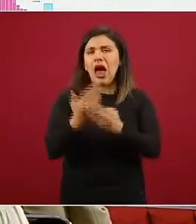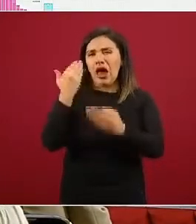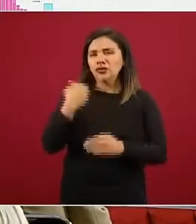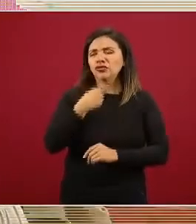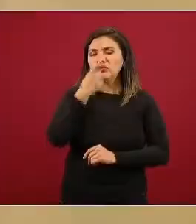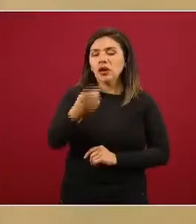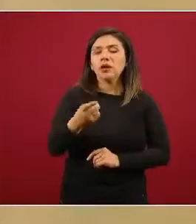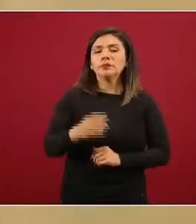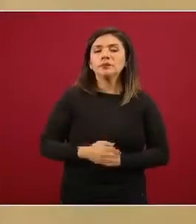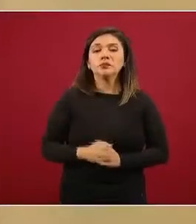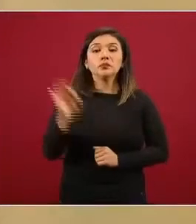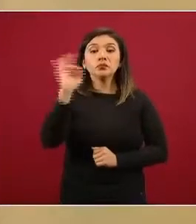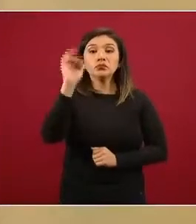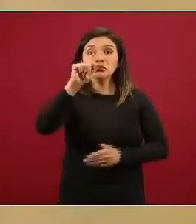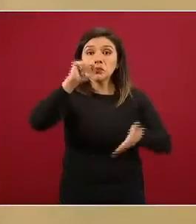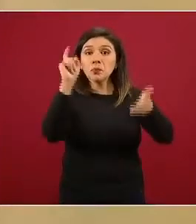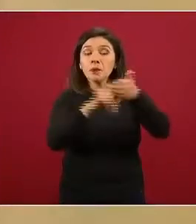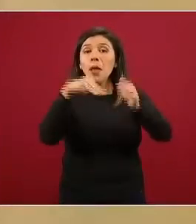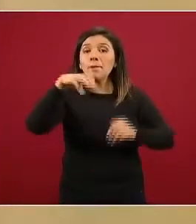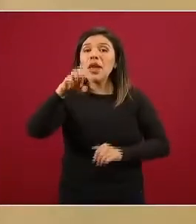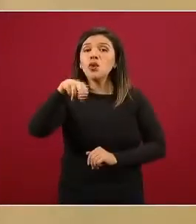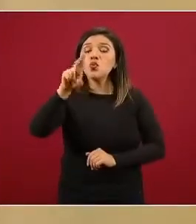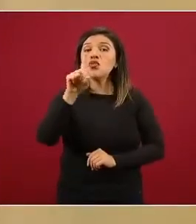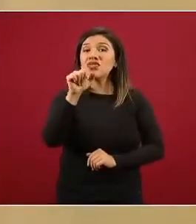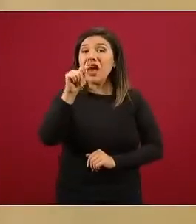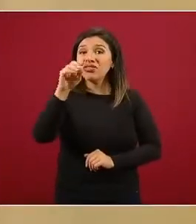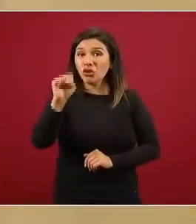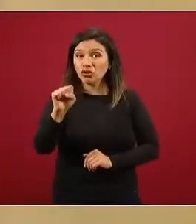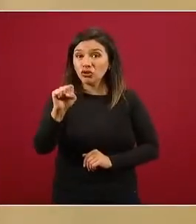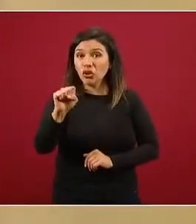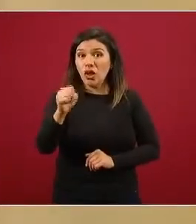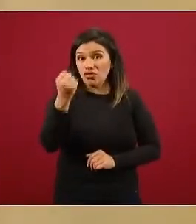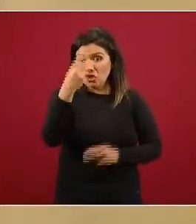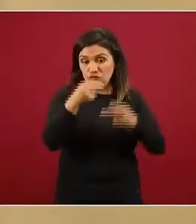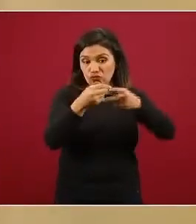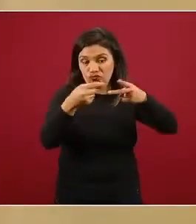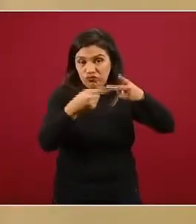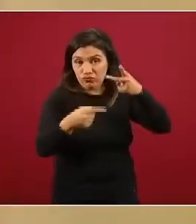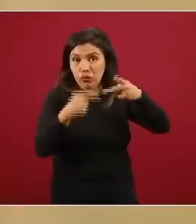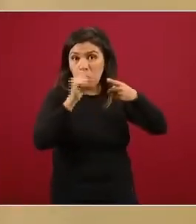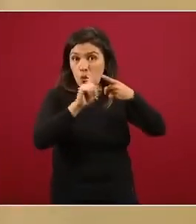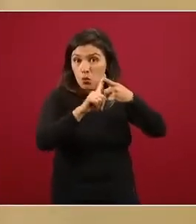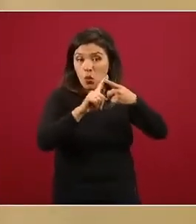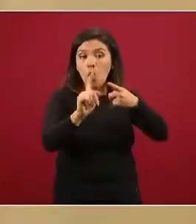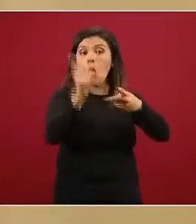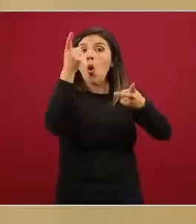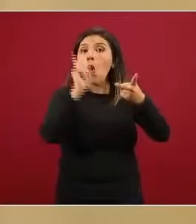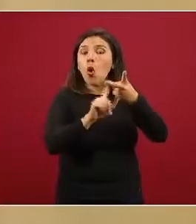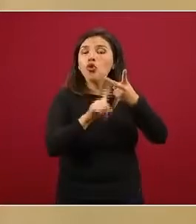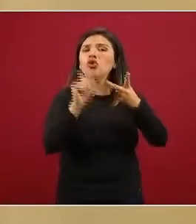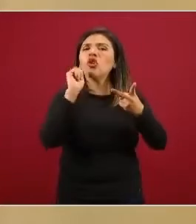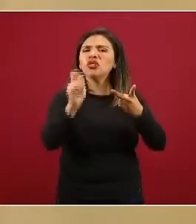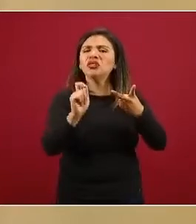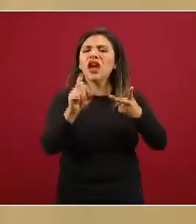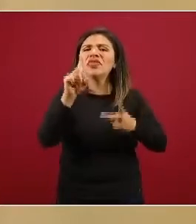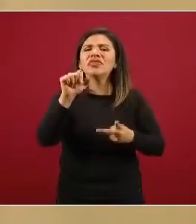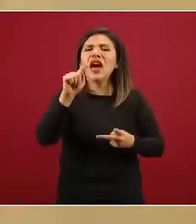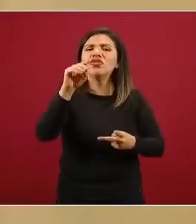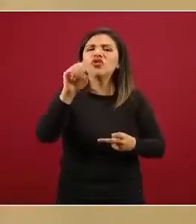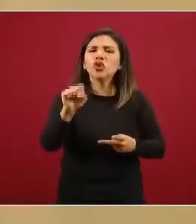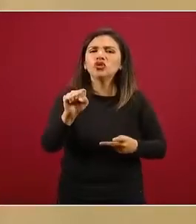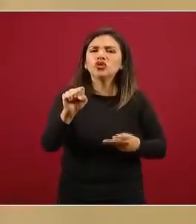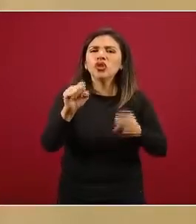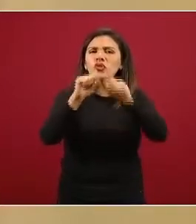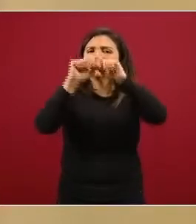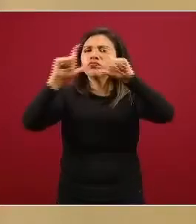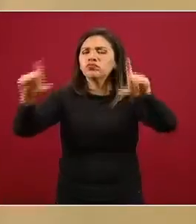anteriormente, cuando se toca el menú de datos, y se abren dos submenús, uno es este y el otro es el de los datos o el